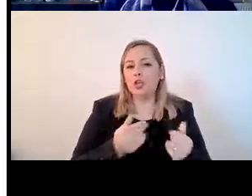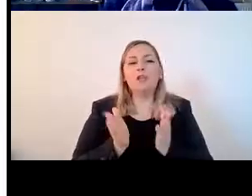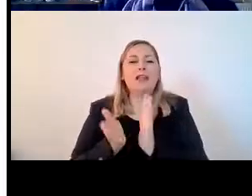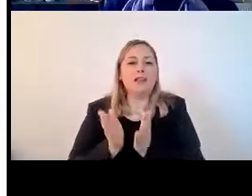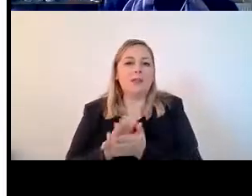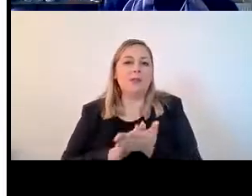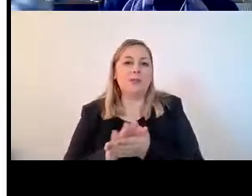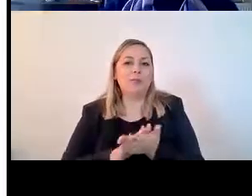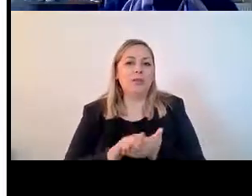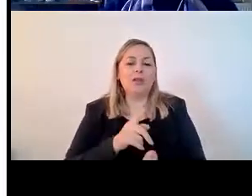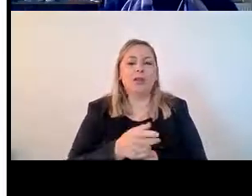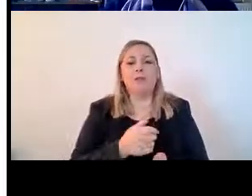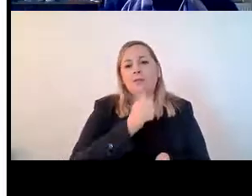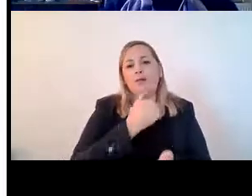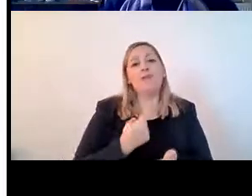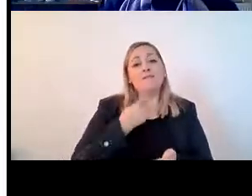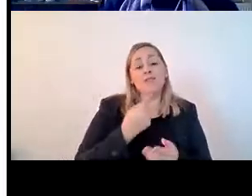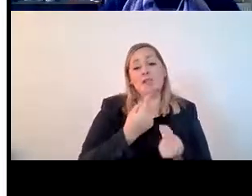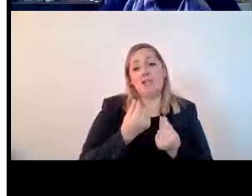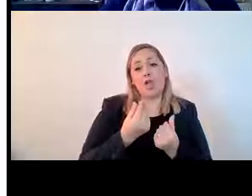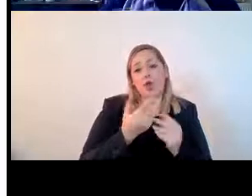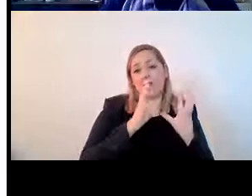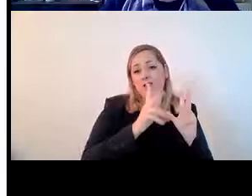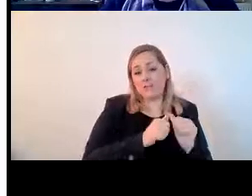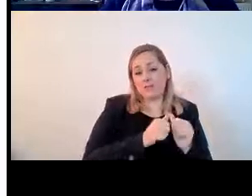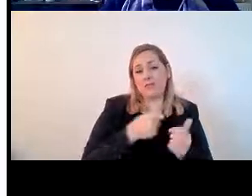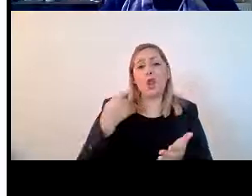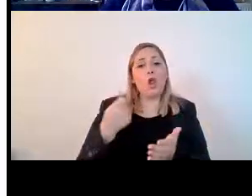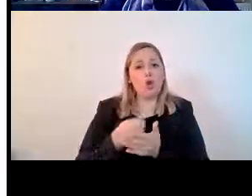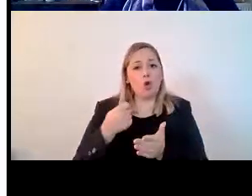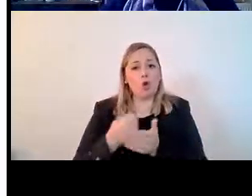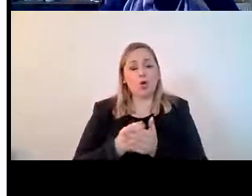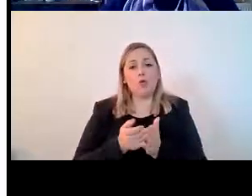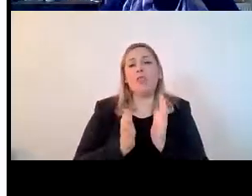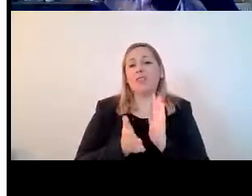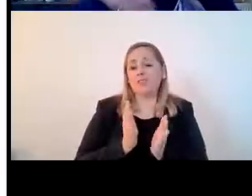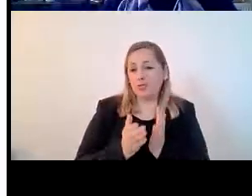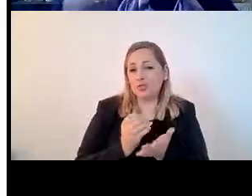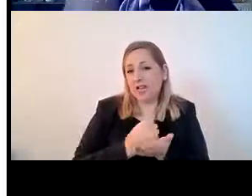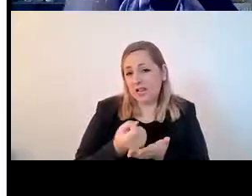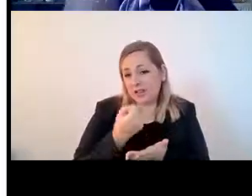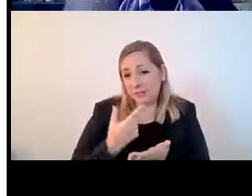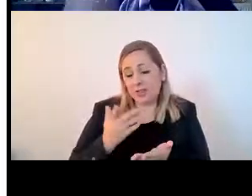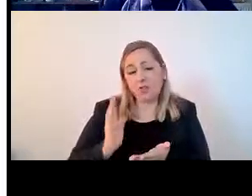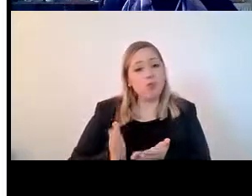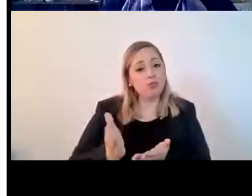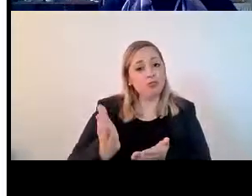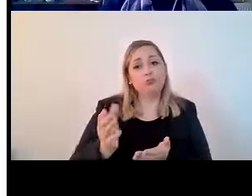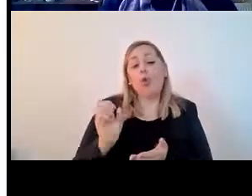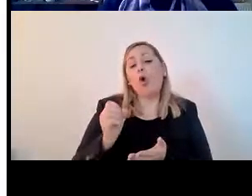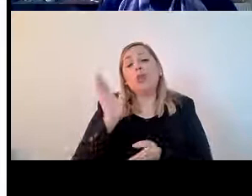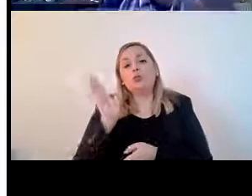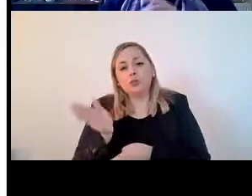ejemplo, iba a afectar la economía familiar, la compra de un tratamiento, la continuidad o la